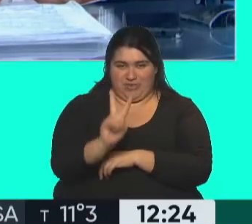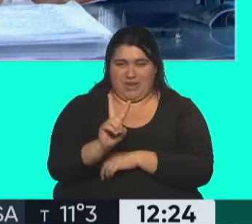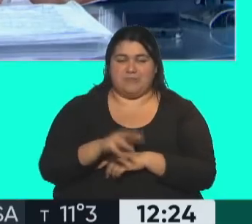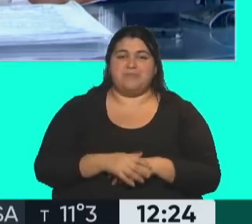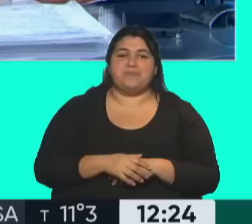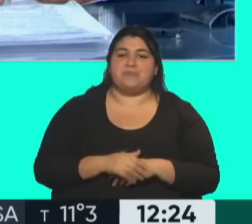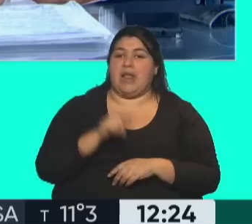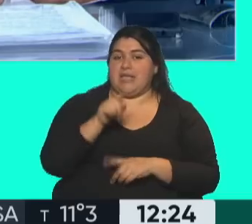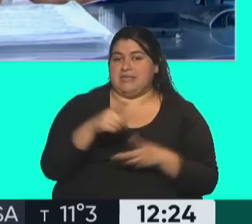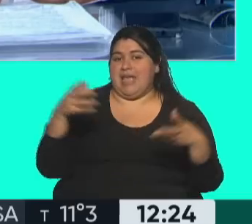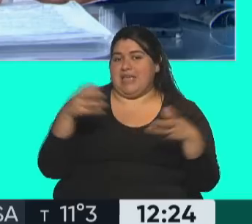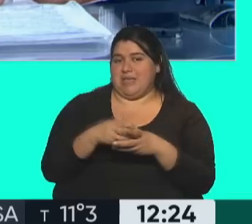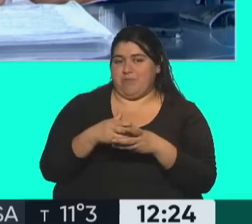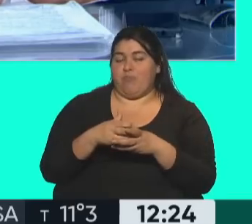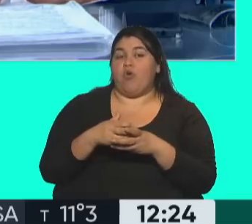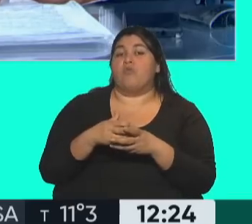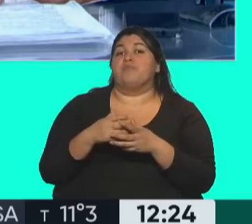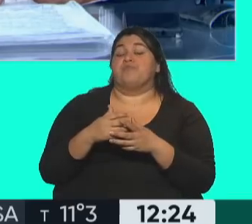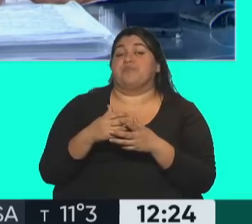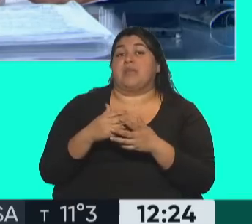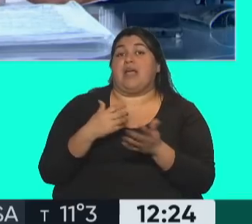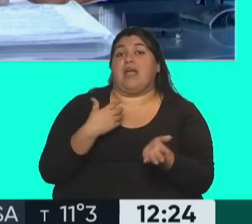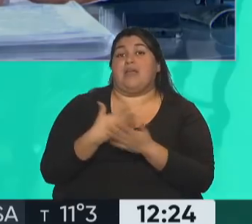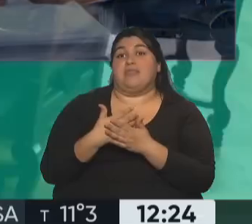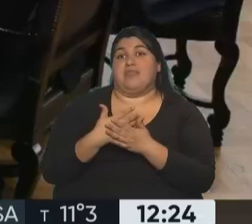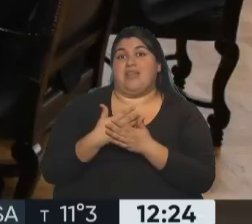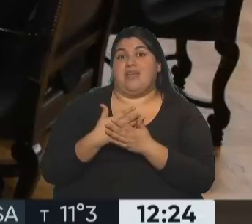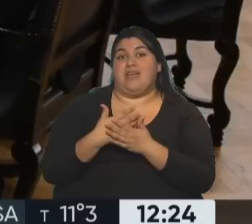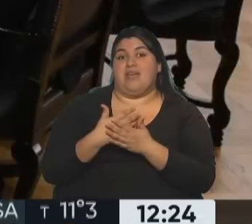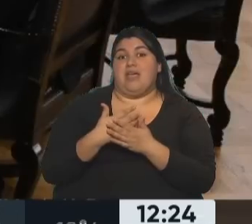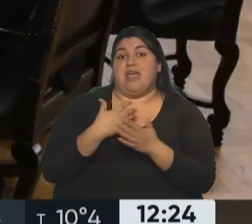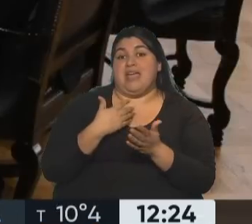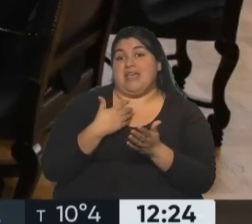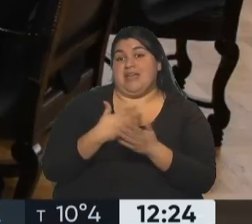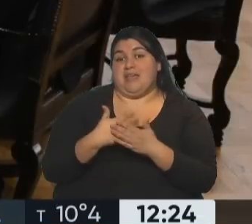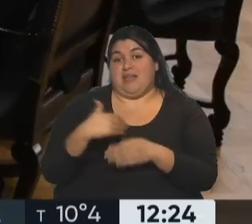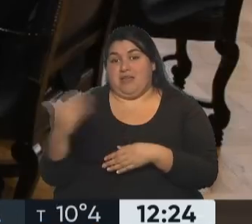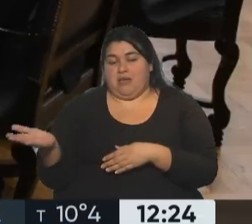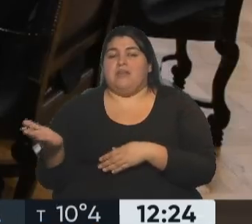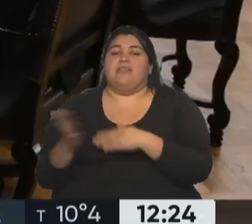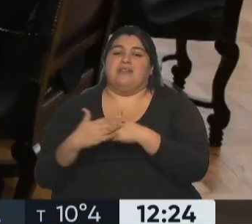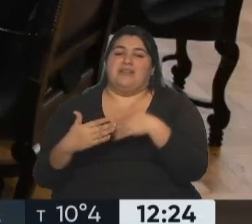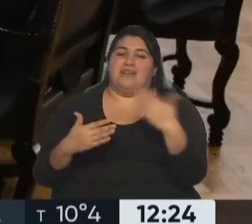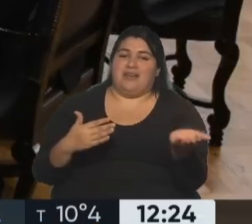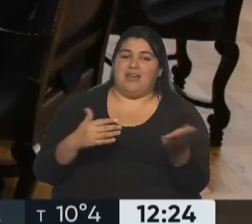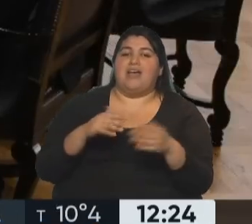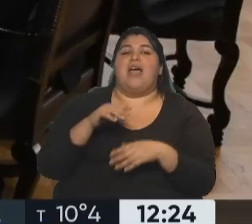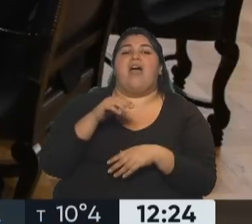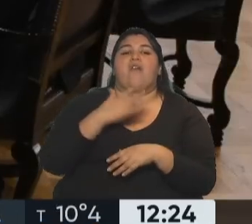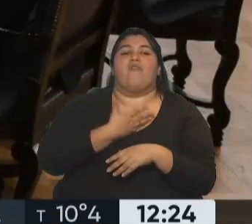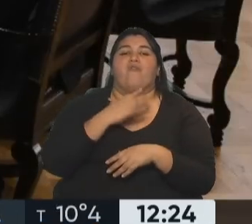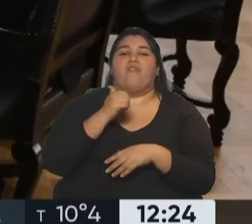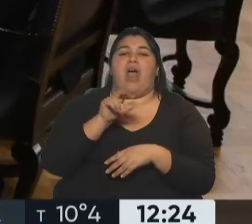pantalla a la derecha de sergio massa y a la izquierda la nueva titular del área flavia royón y